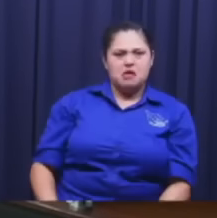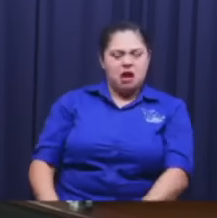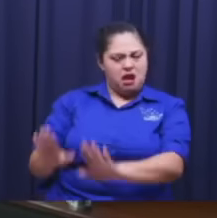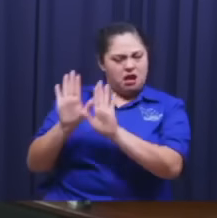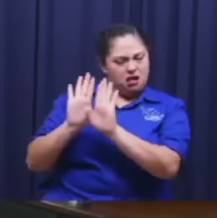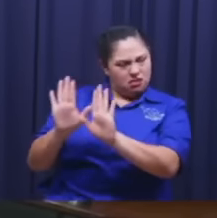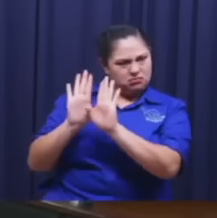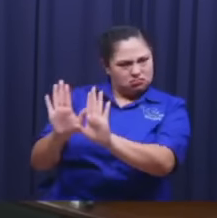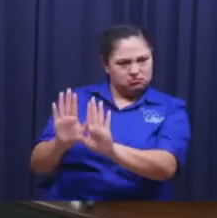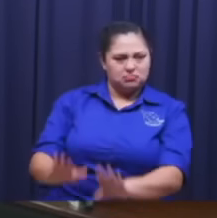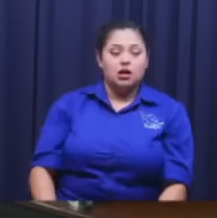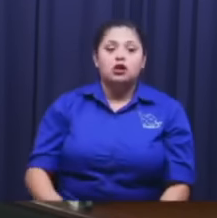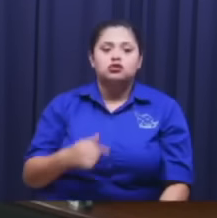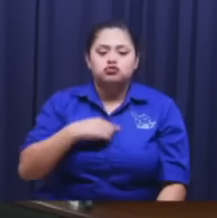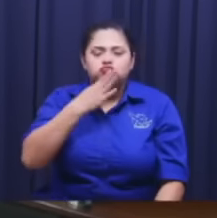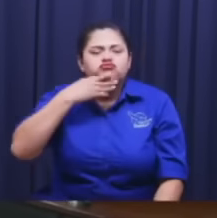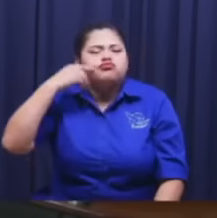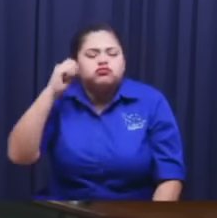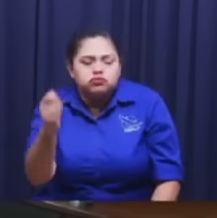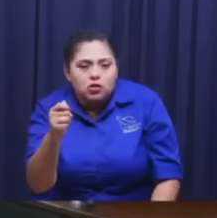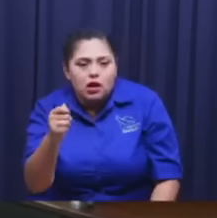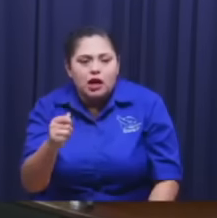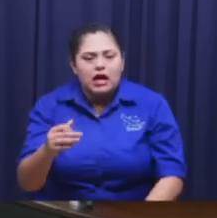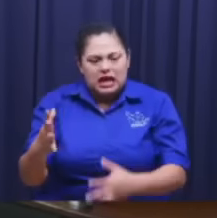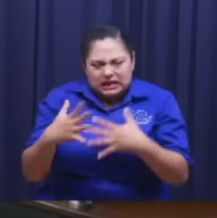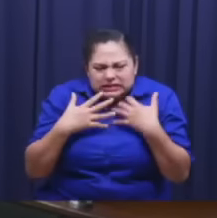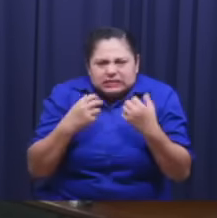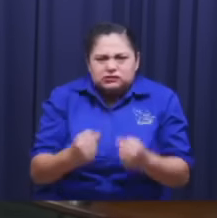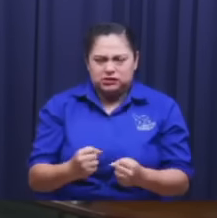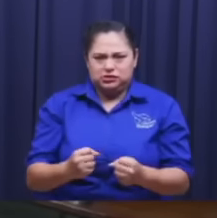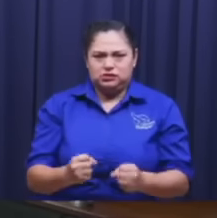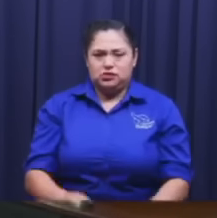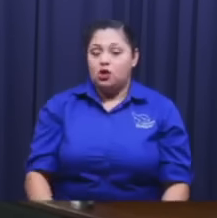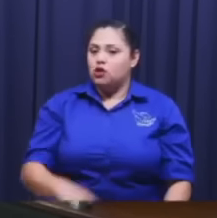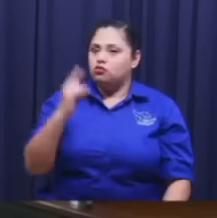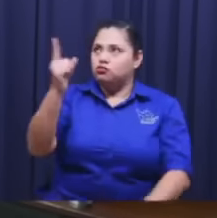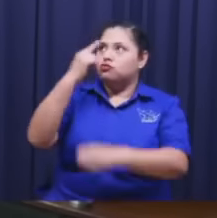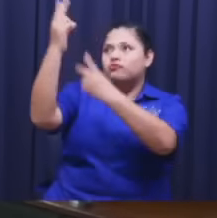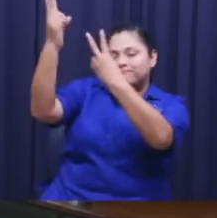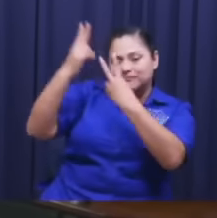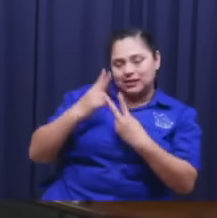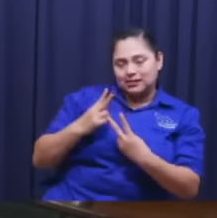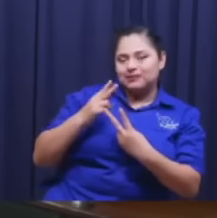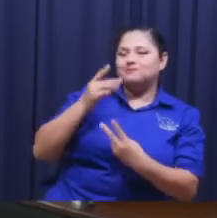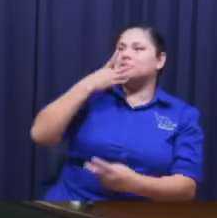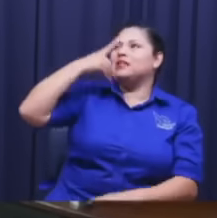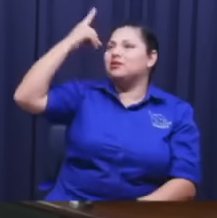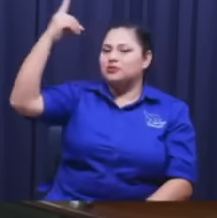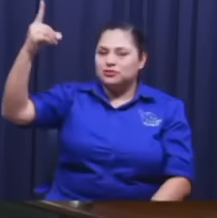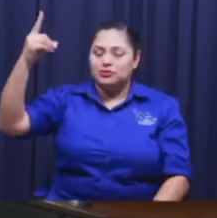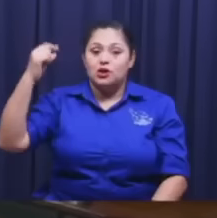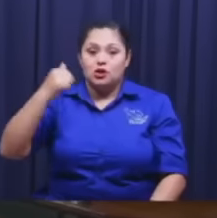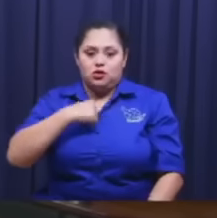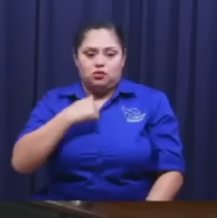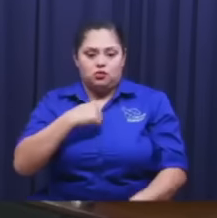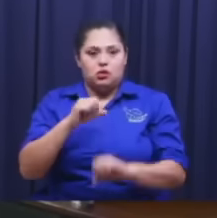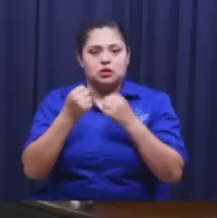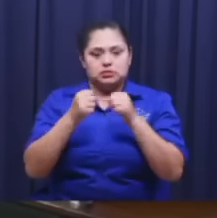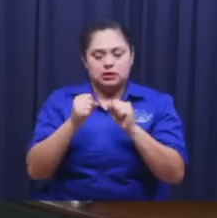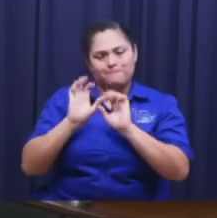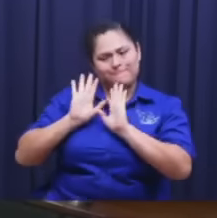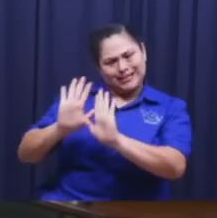resistir, voy a hacer mi mejor esfuerzo. Todo viene de Él, todo viene de Dios, pero yo lo que voy a hacer